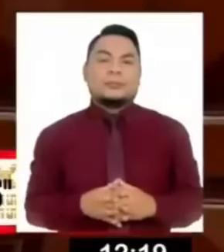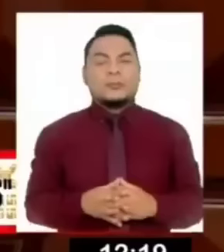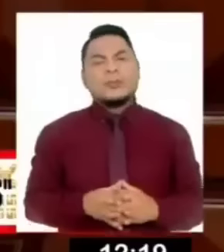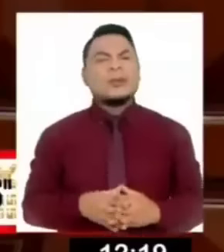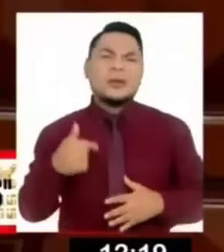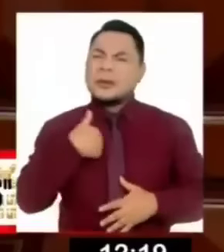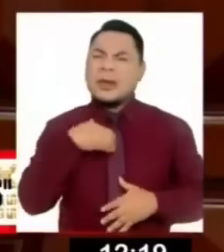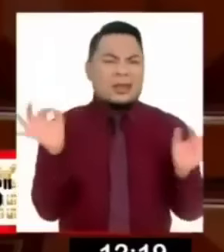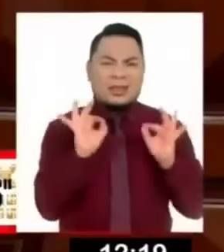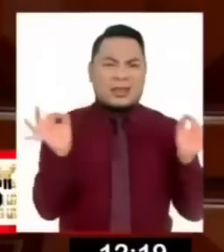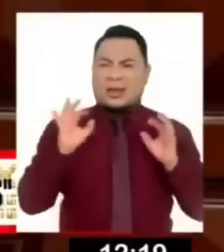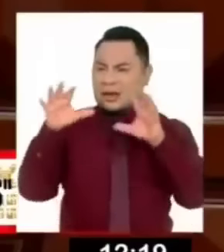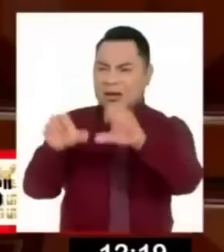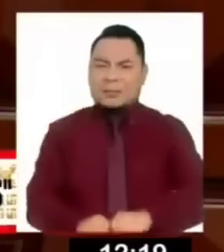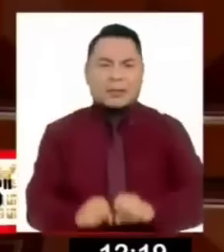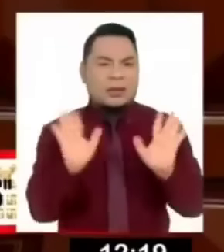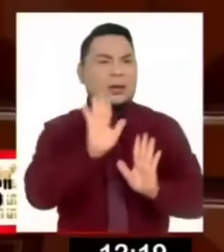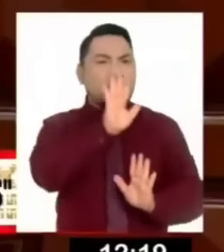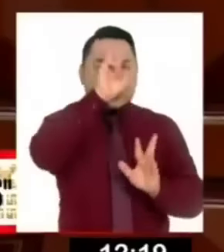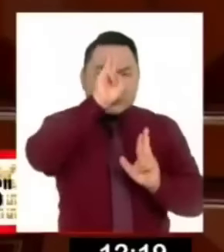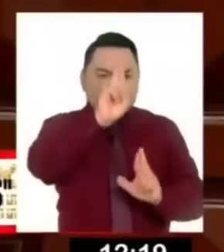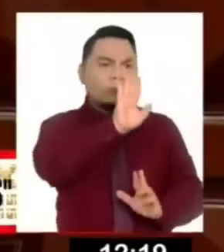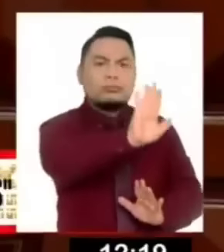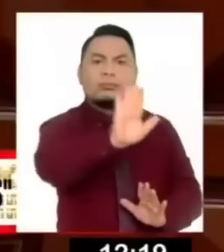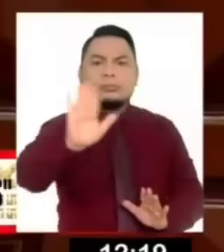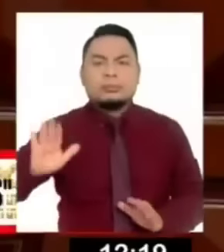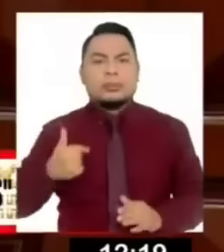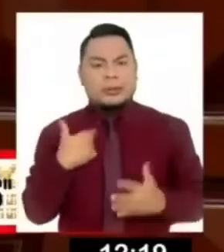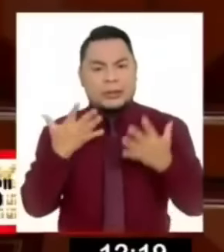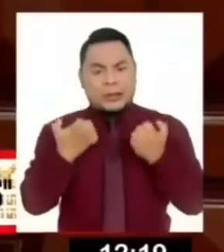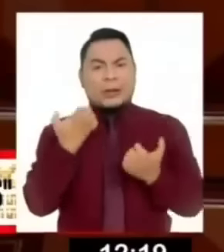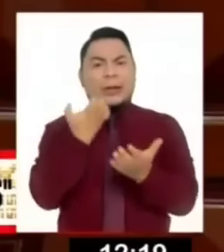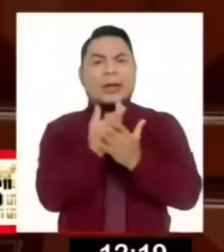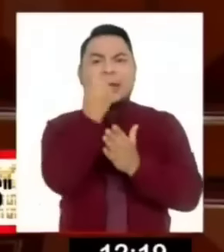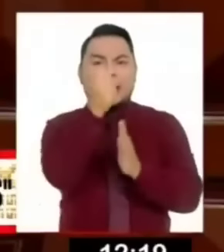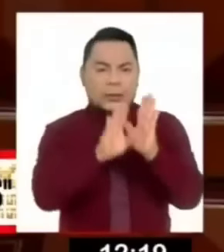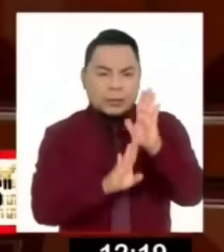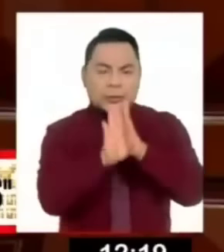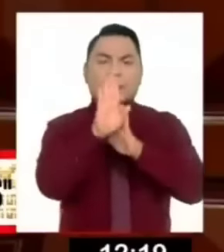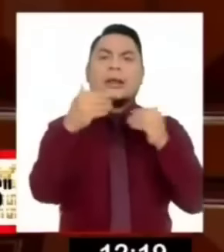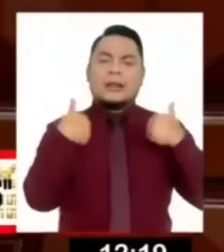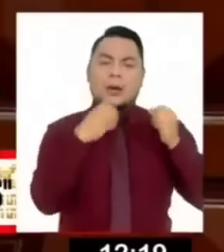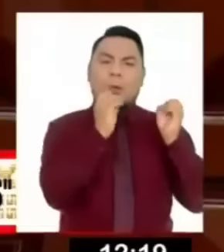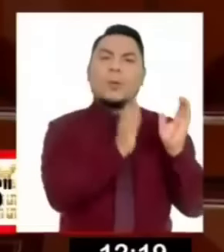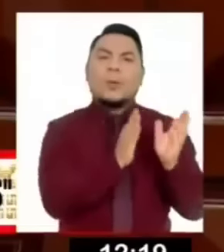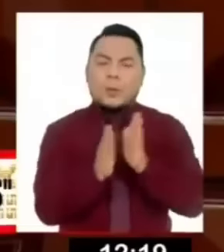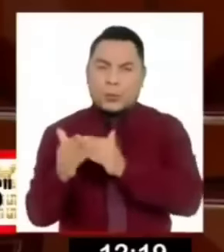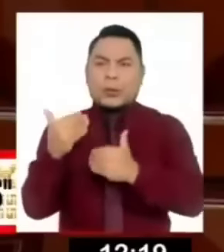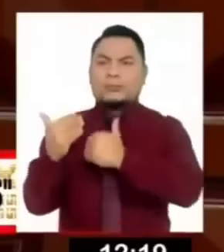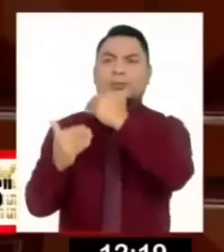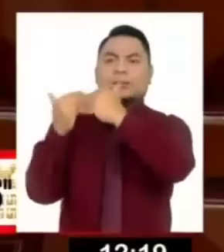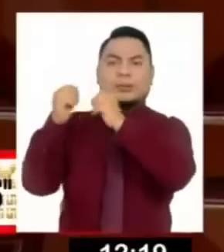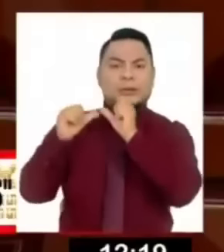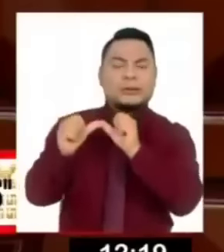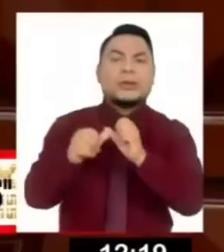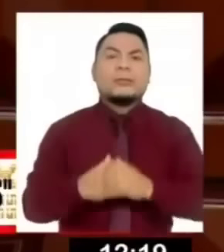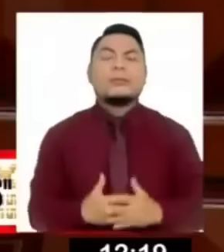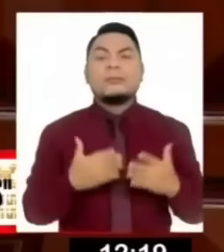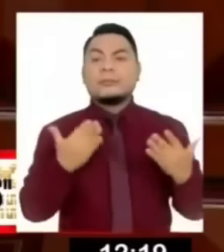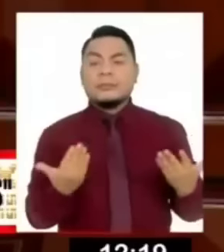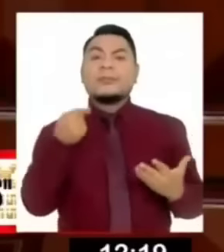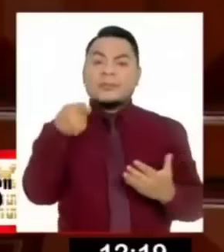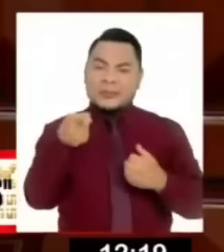No haremos nada de eso porque queremos que la economía mantenga orden y predictibilidad, que